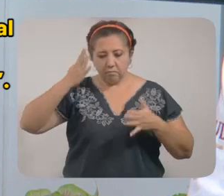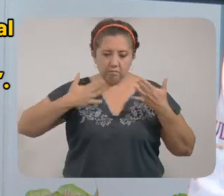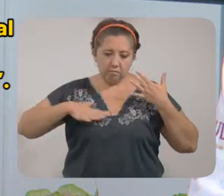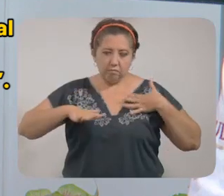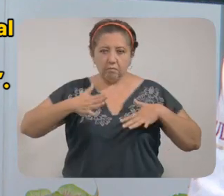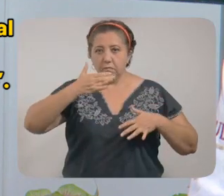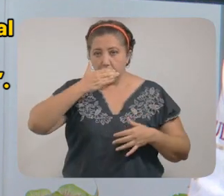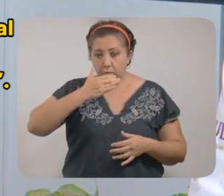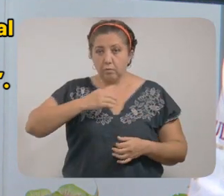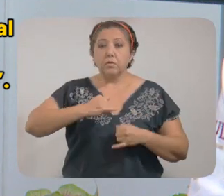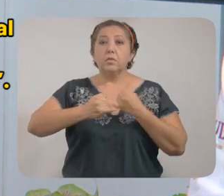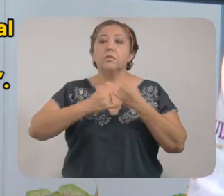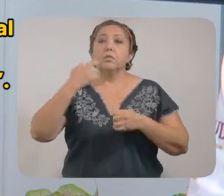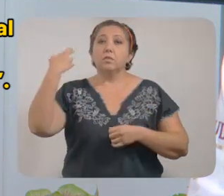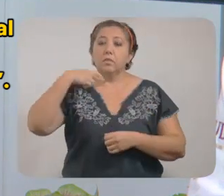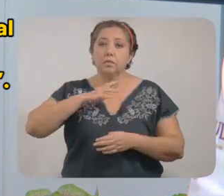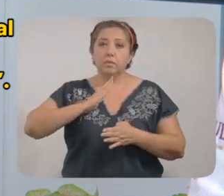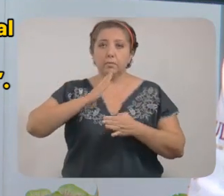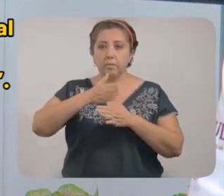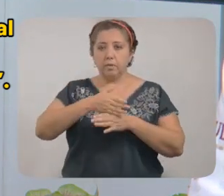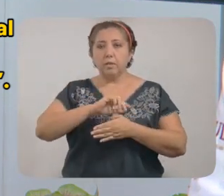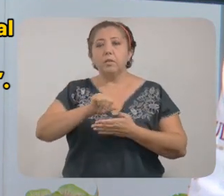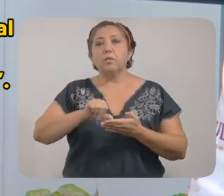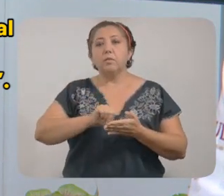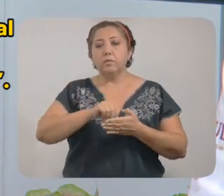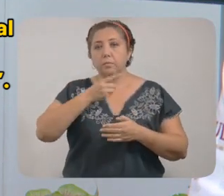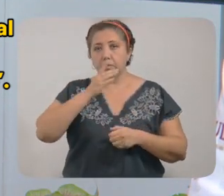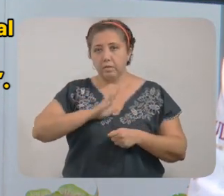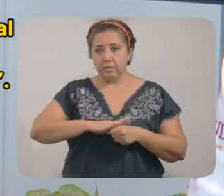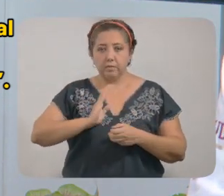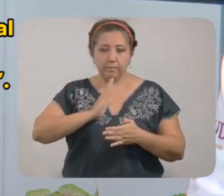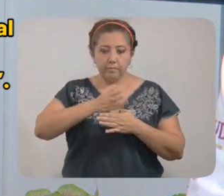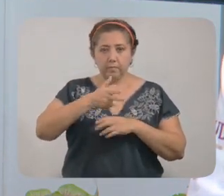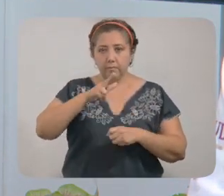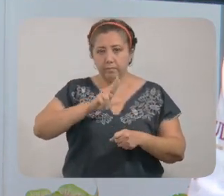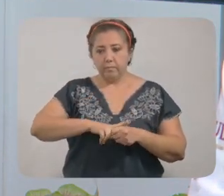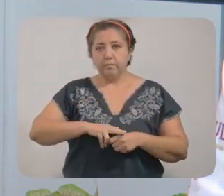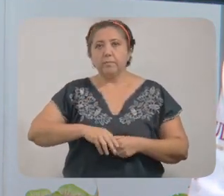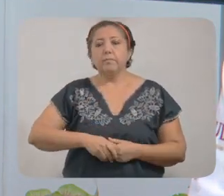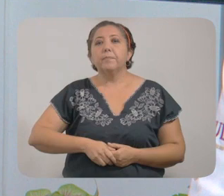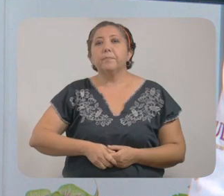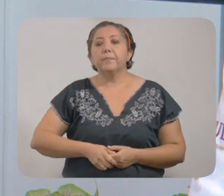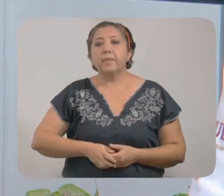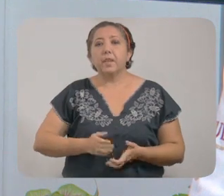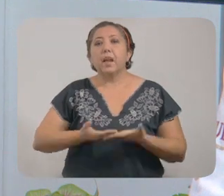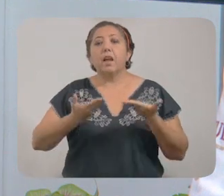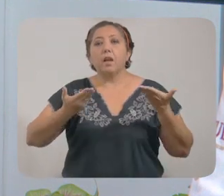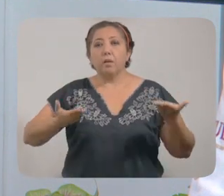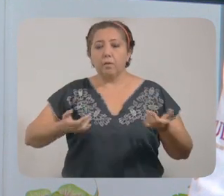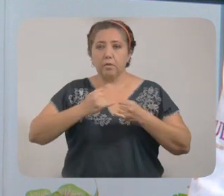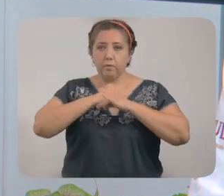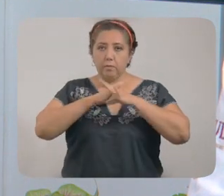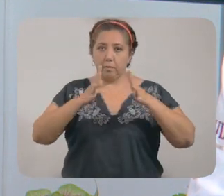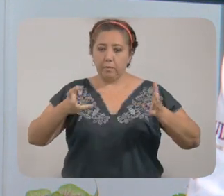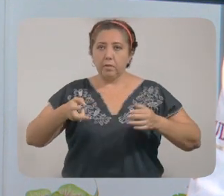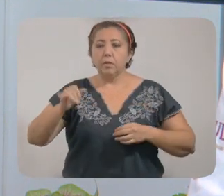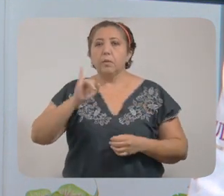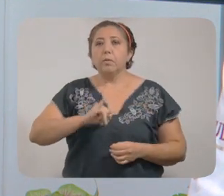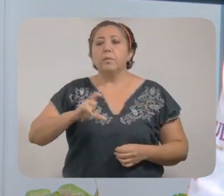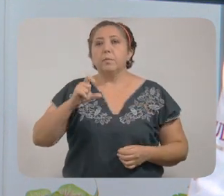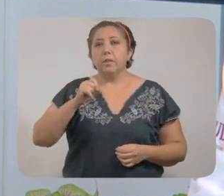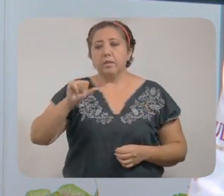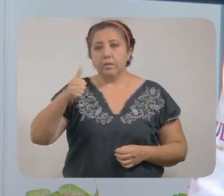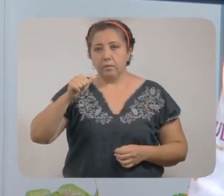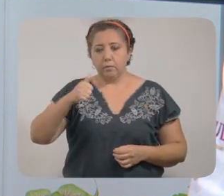o tos seca deben de acudir de inmediato al centro de salud más cercano a continuación el parte médico de este jueves